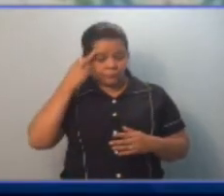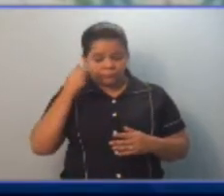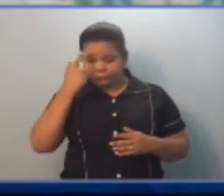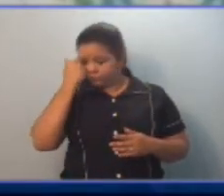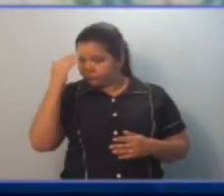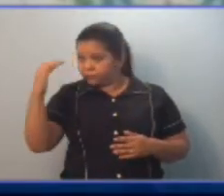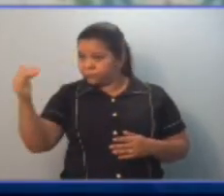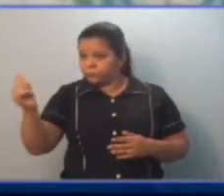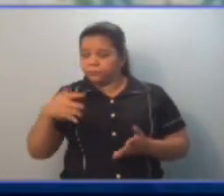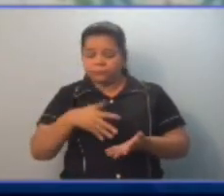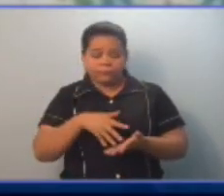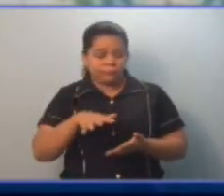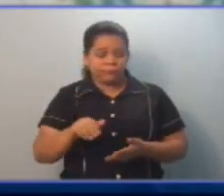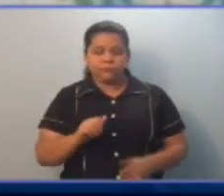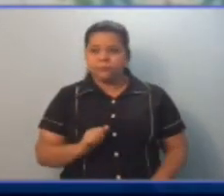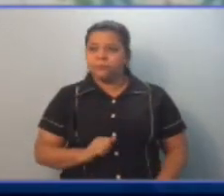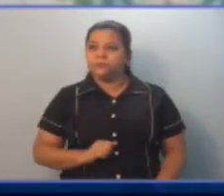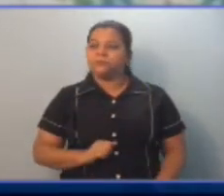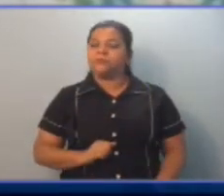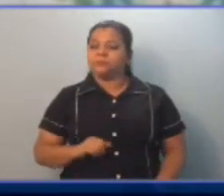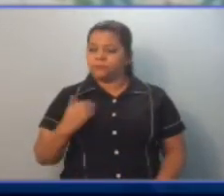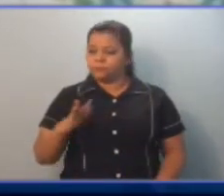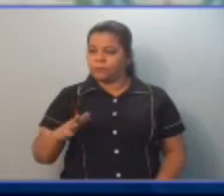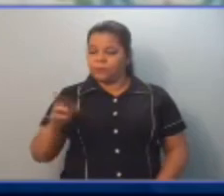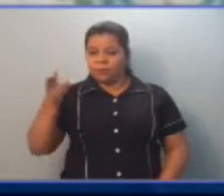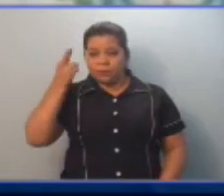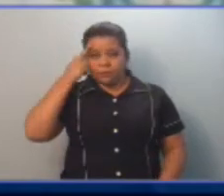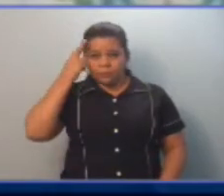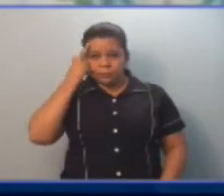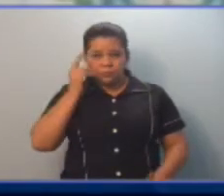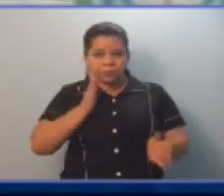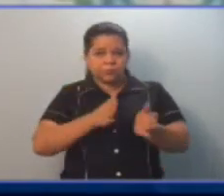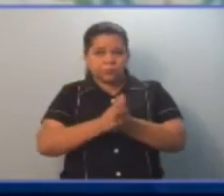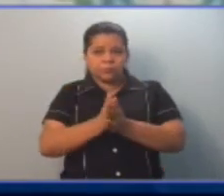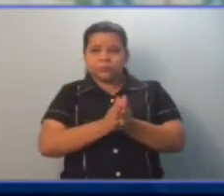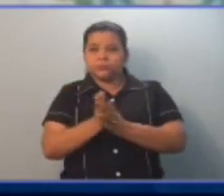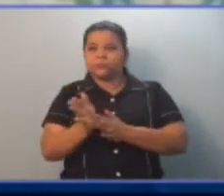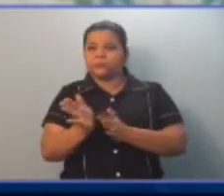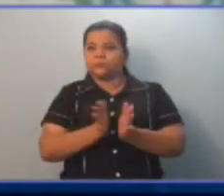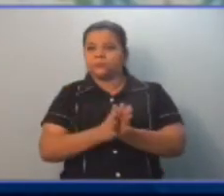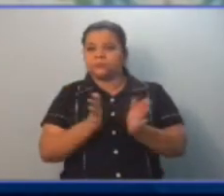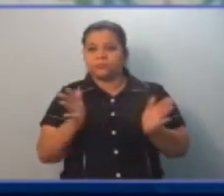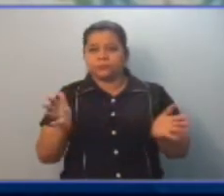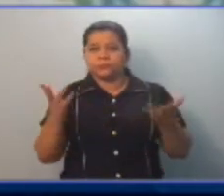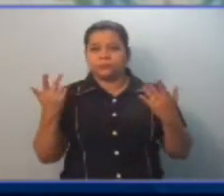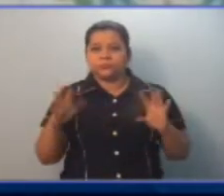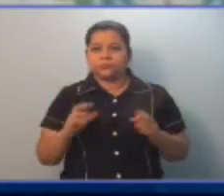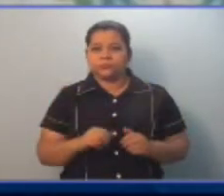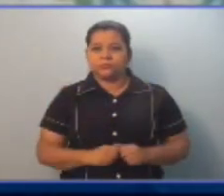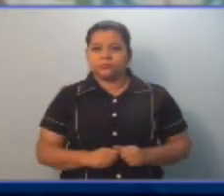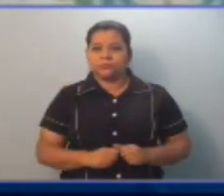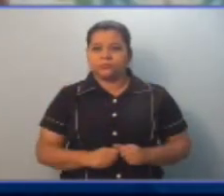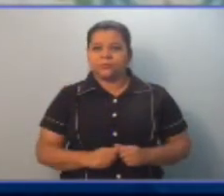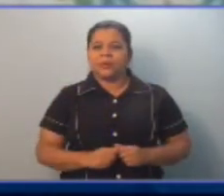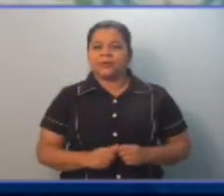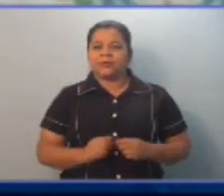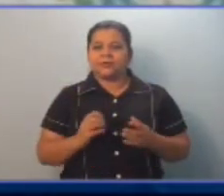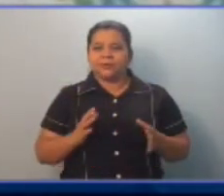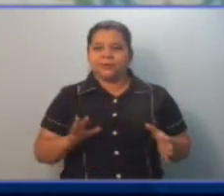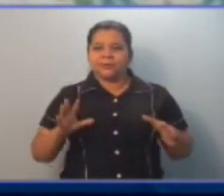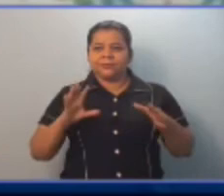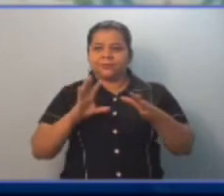políticas públicas o por razones de interés general, los tribunales constitucionales muchas veces este tipo de